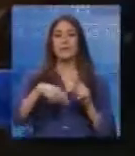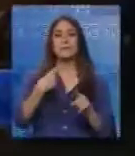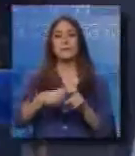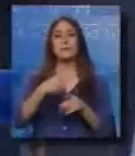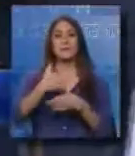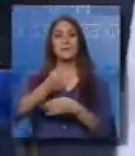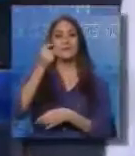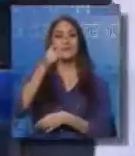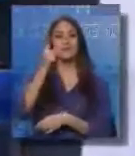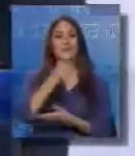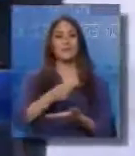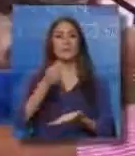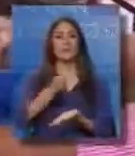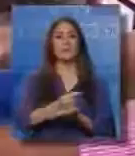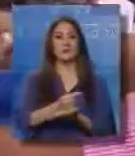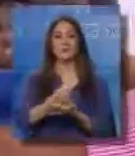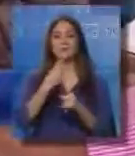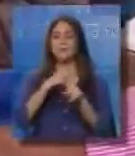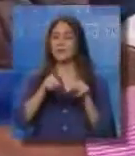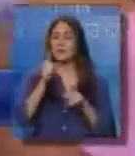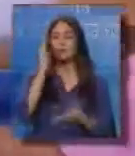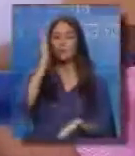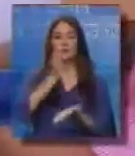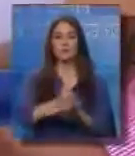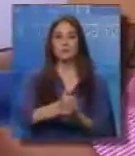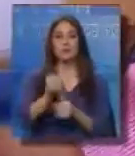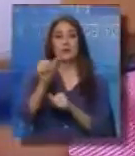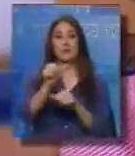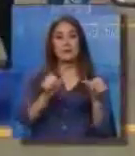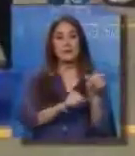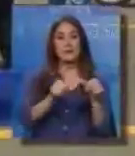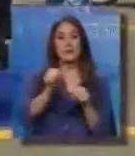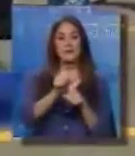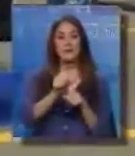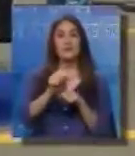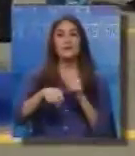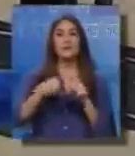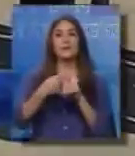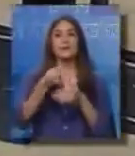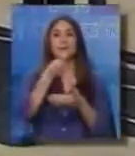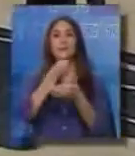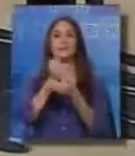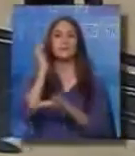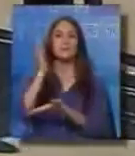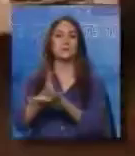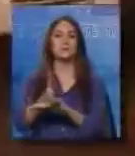La convocatoria quedó suspendida en las carreras tanto de Administración y Periodismo.